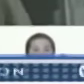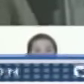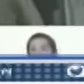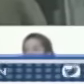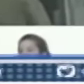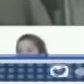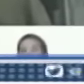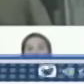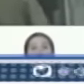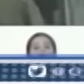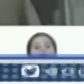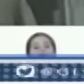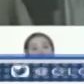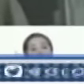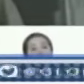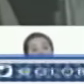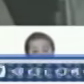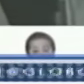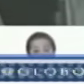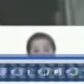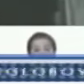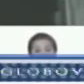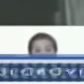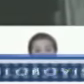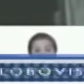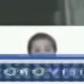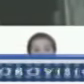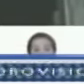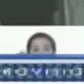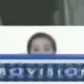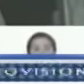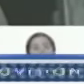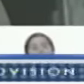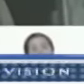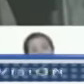que se encuentra ubicada acá en la capital de la República. Muchas gracias y muy buenas tardes.